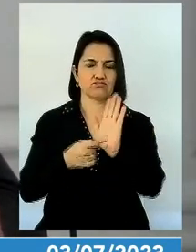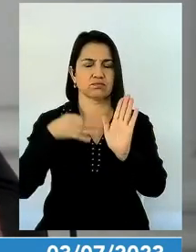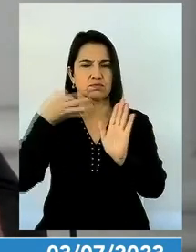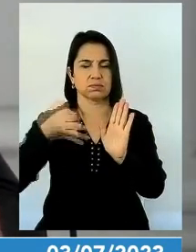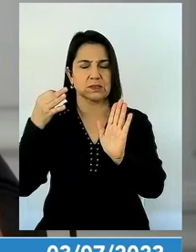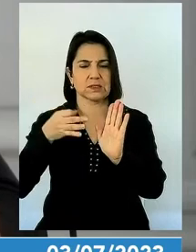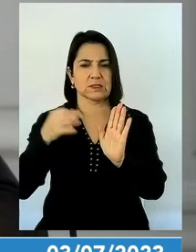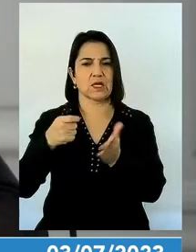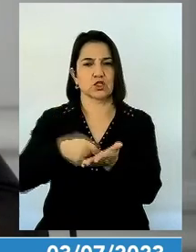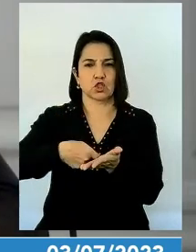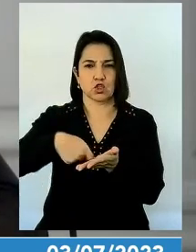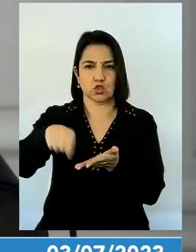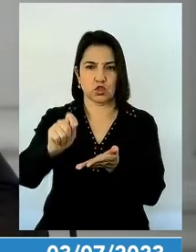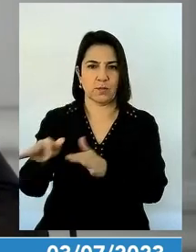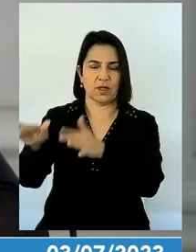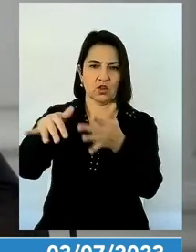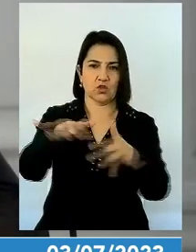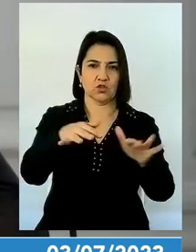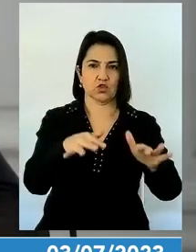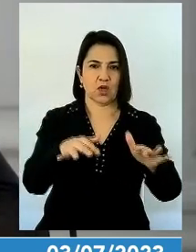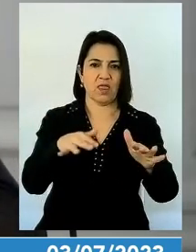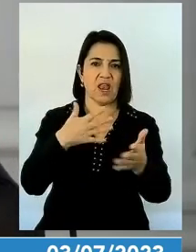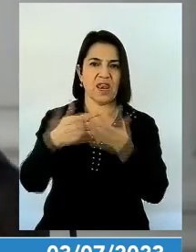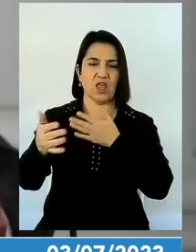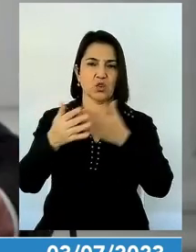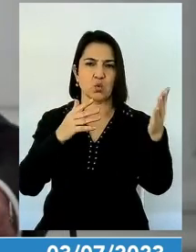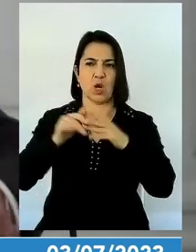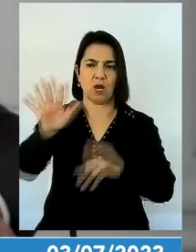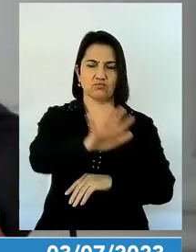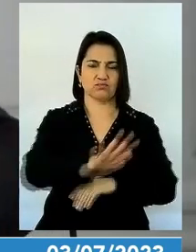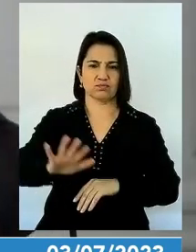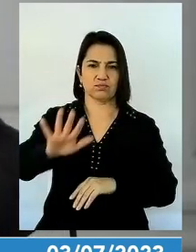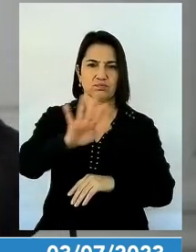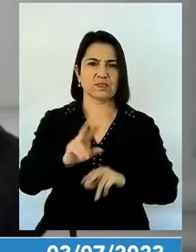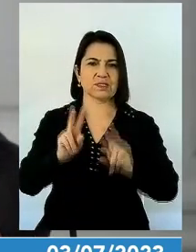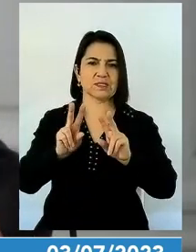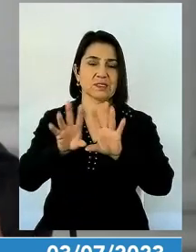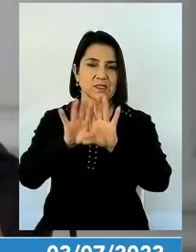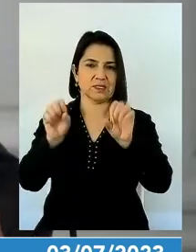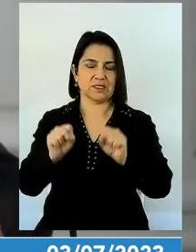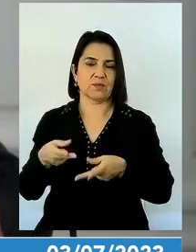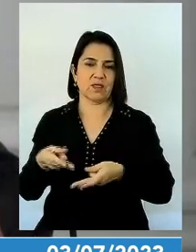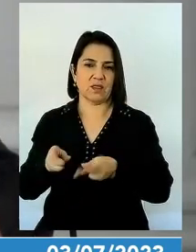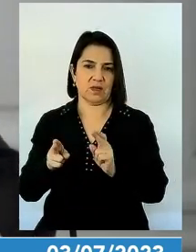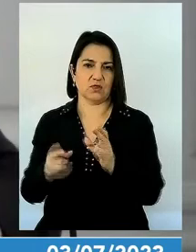sujetos de derechos en la nueva Constitución.